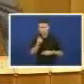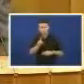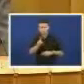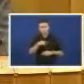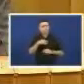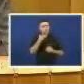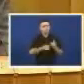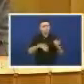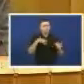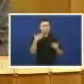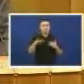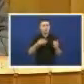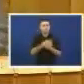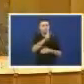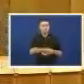mesma da cultura galega